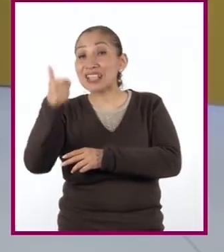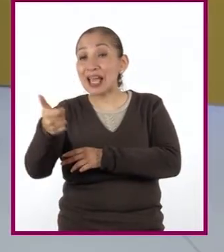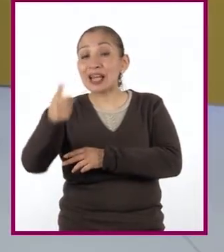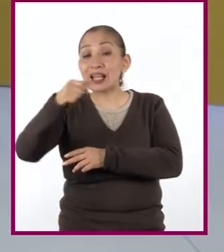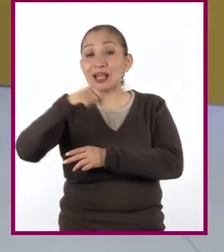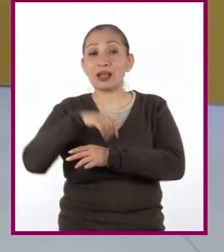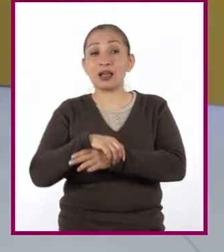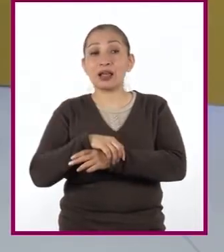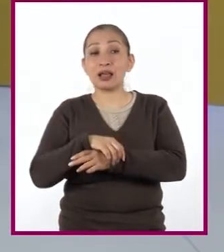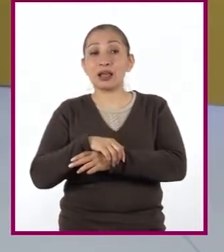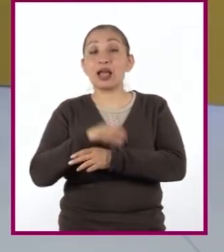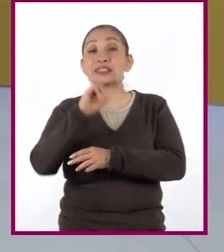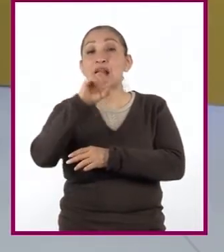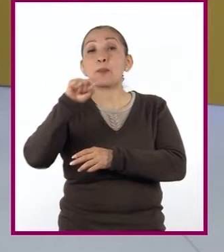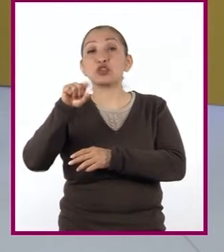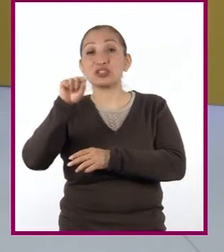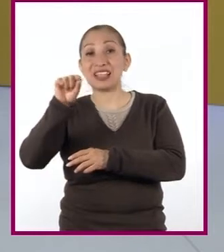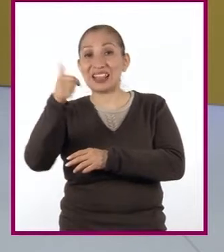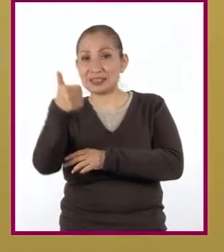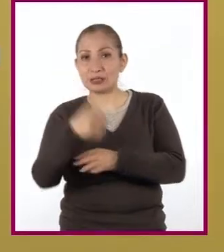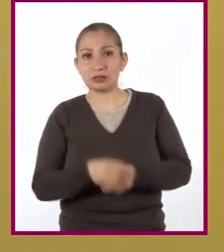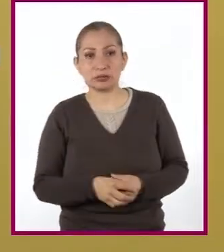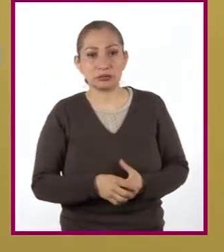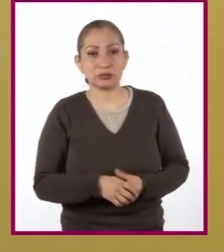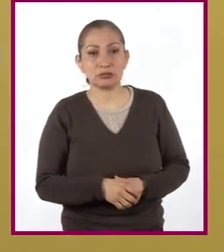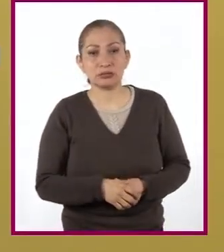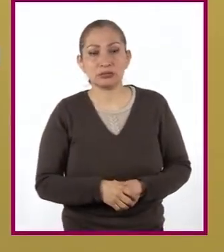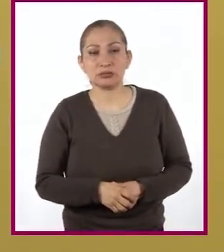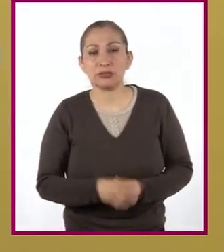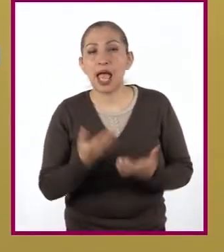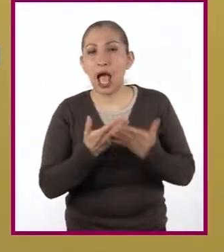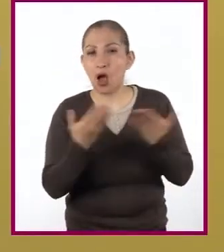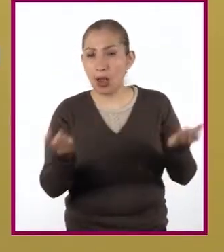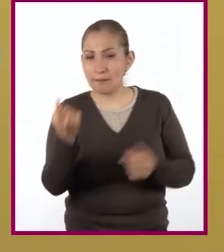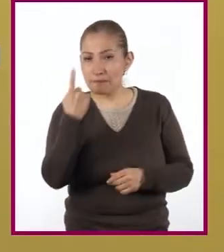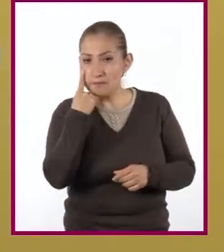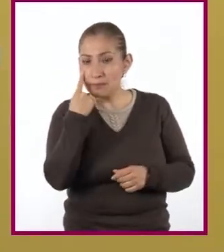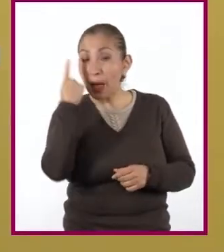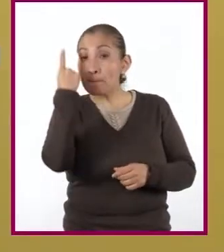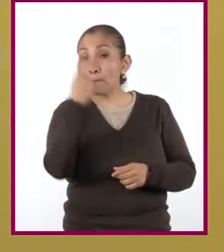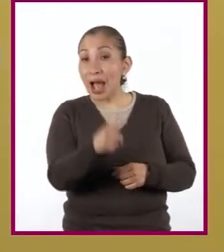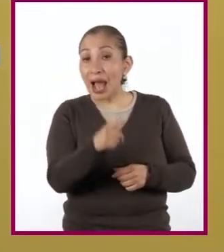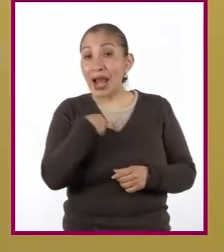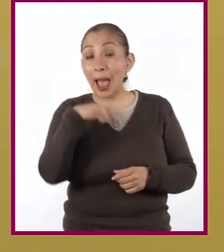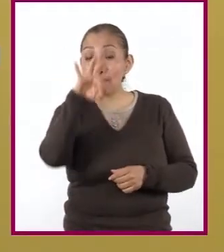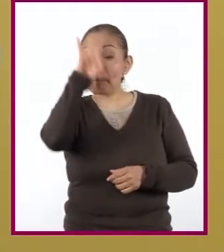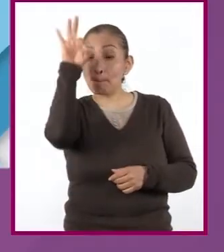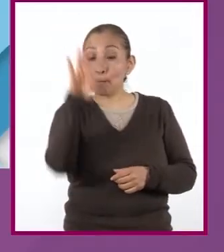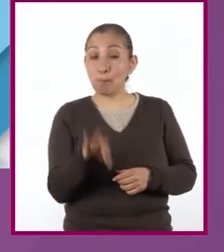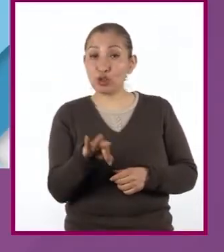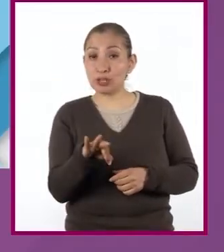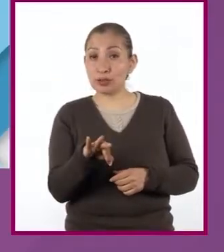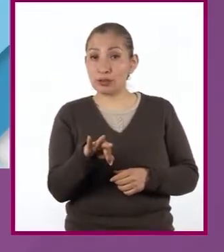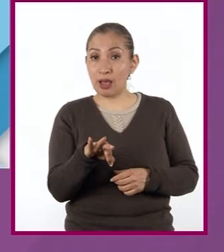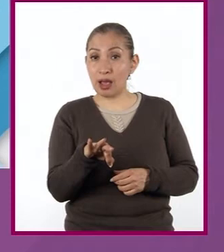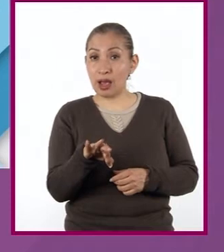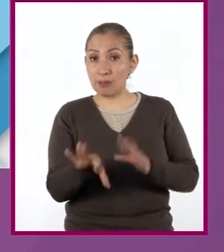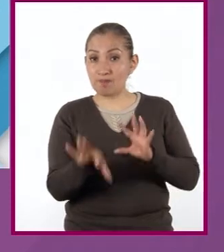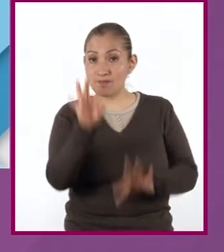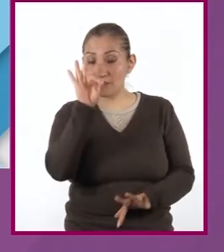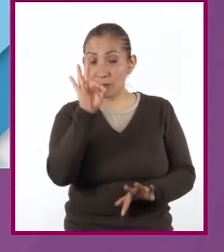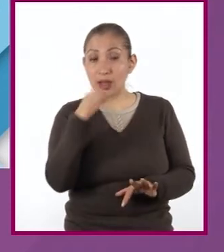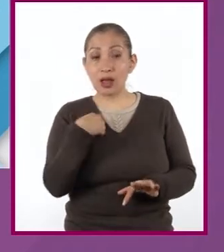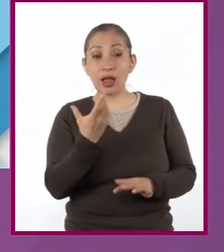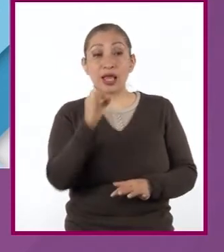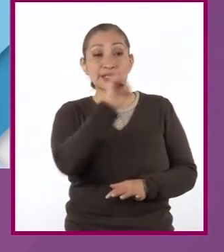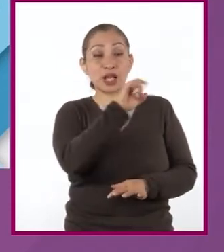0.76. Sí, 0.76. Ahora, para obtener el porcentaje, vamos a multiplicar